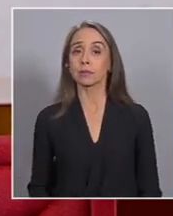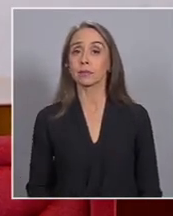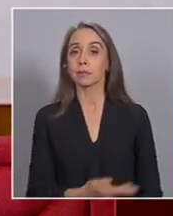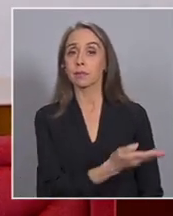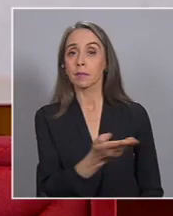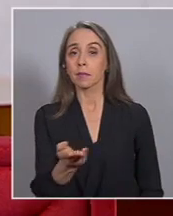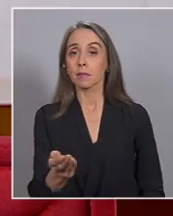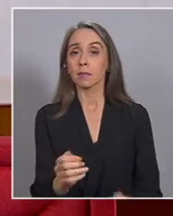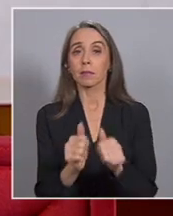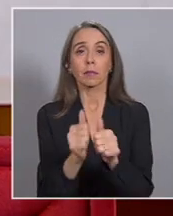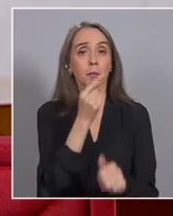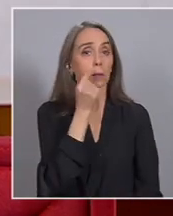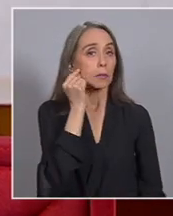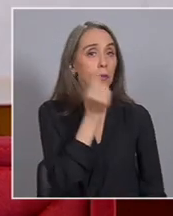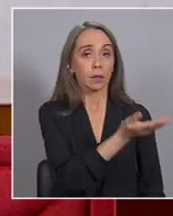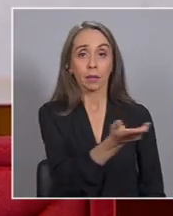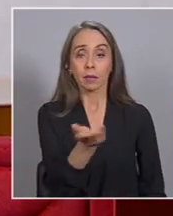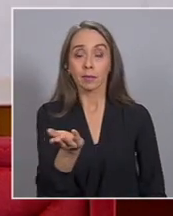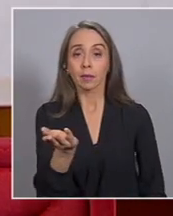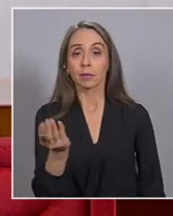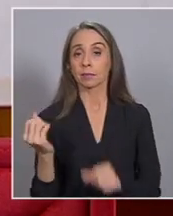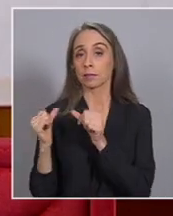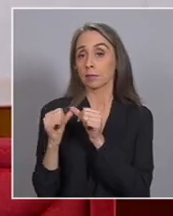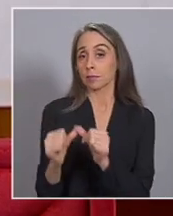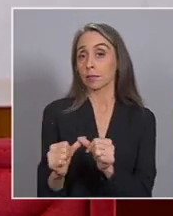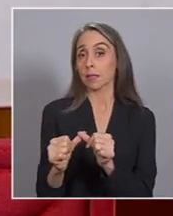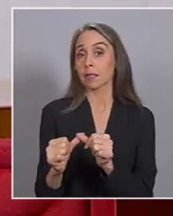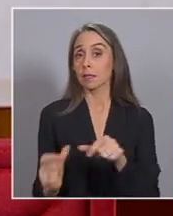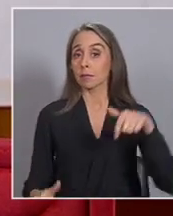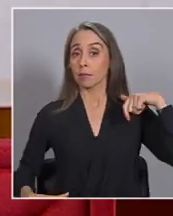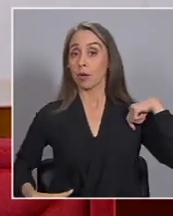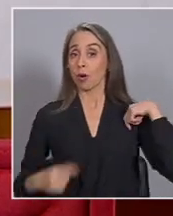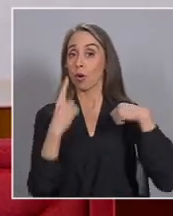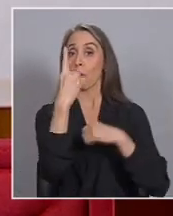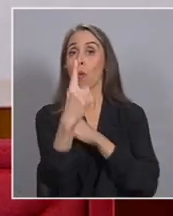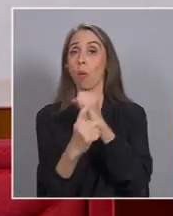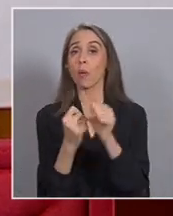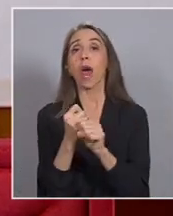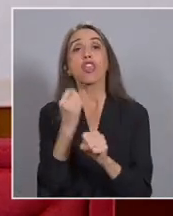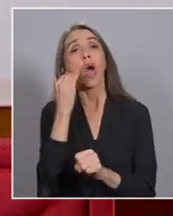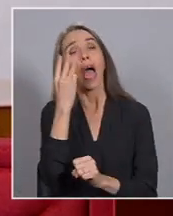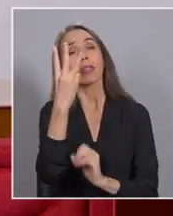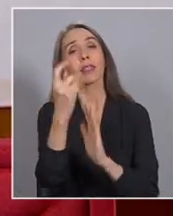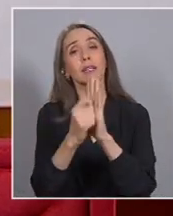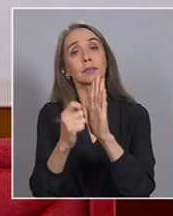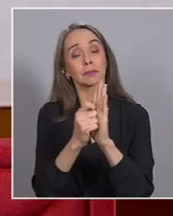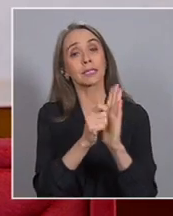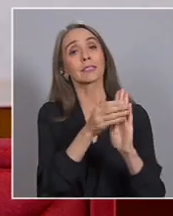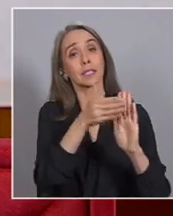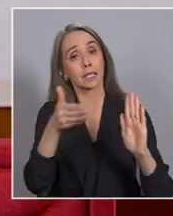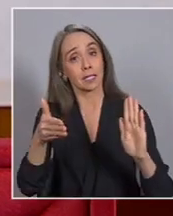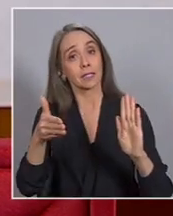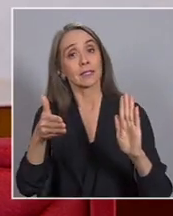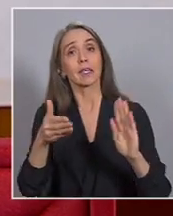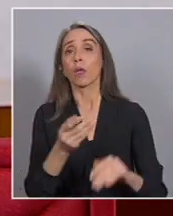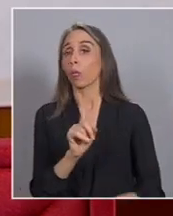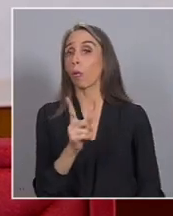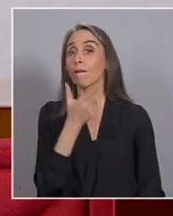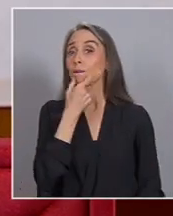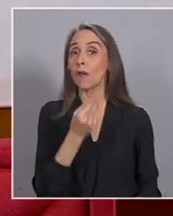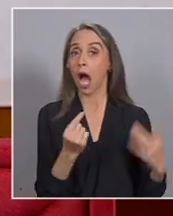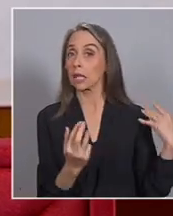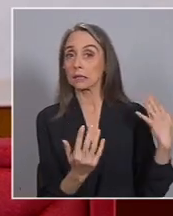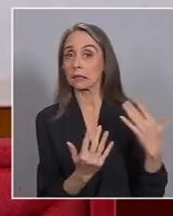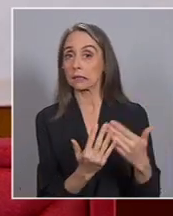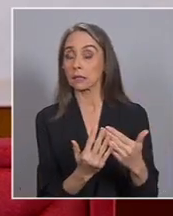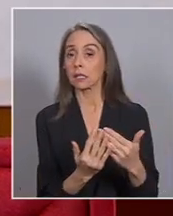estimados y estimadas, lleva un año y casi 3 meses de mandato. No han sido tiempos fáciles. Y